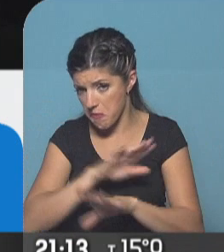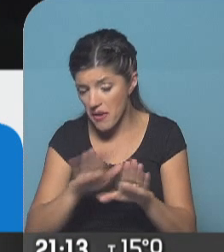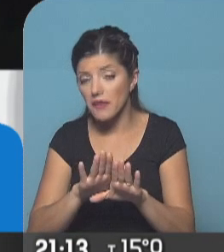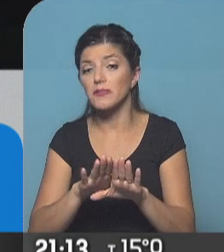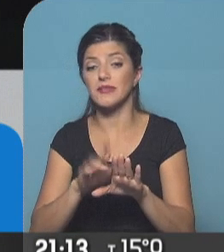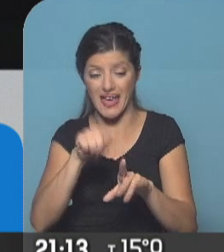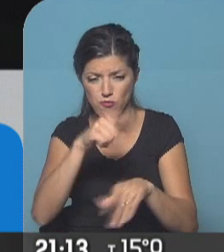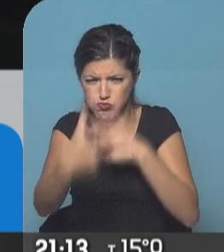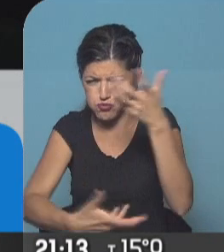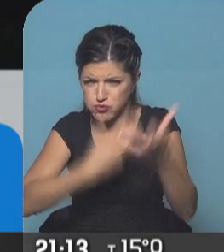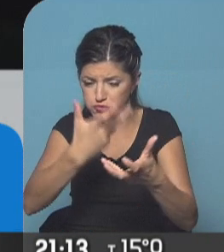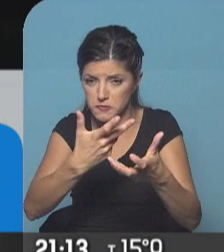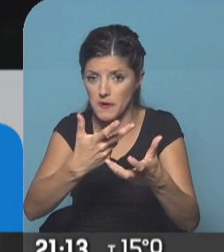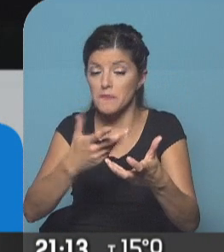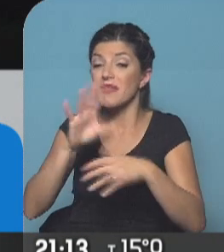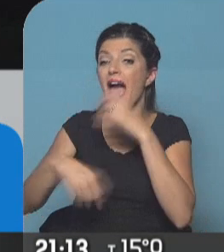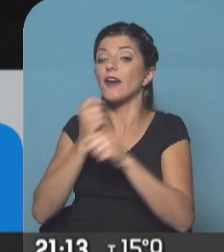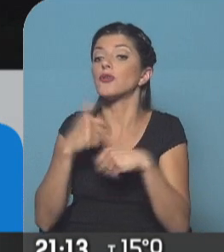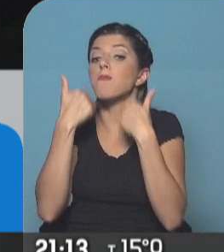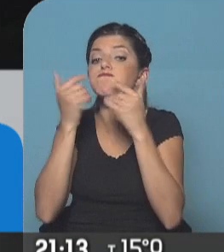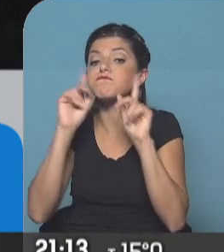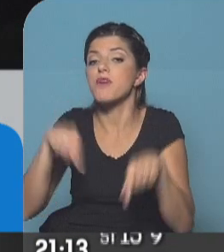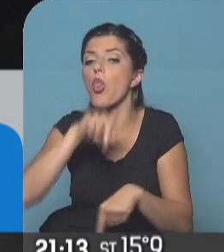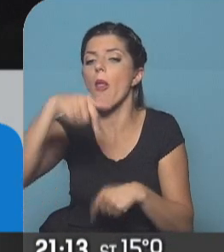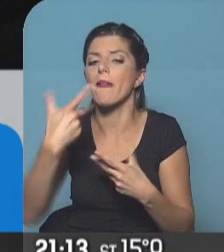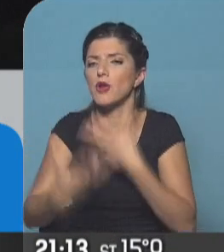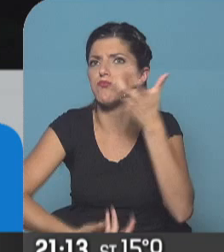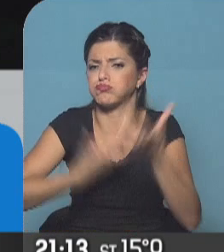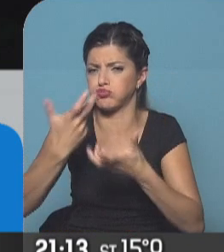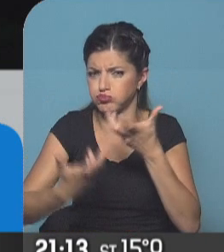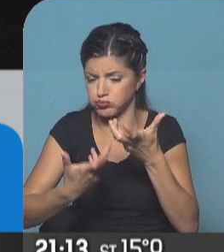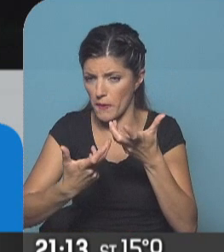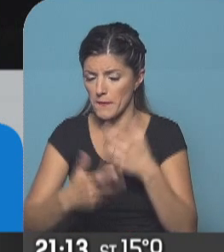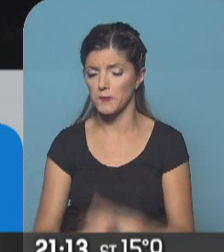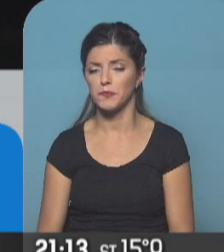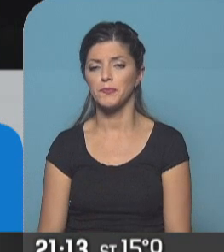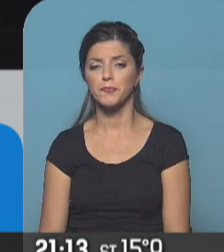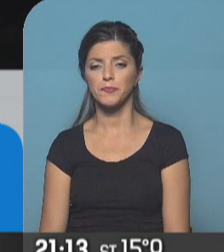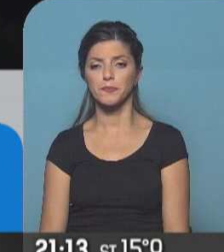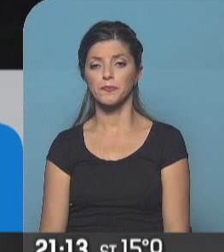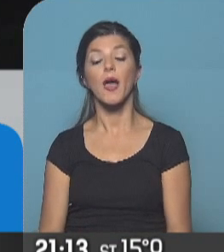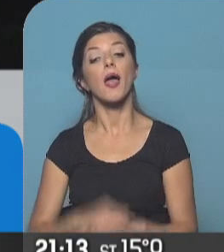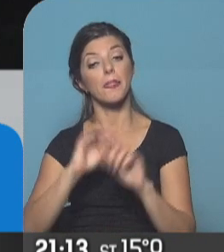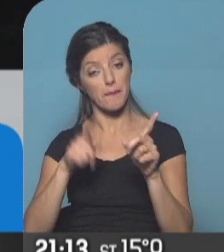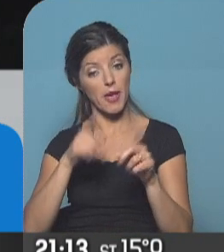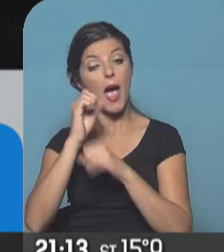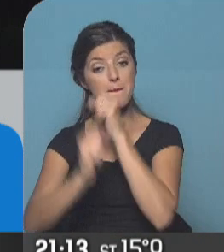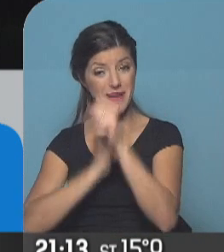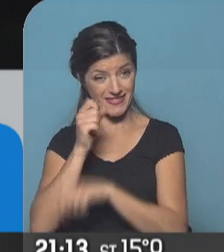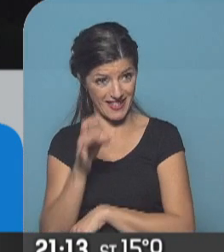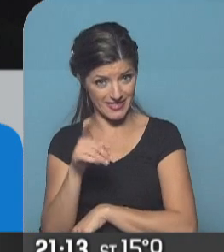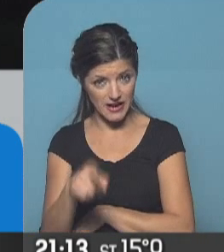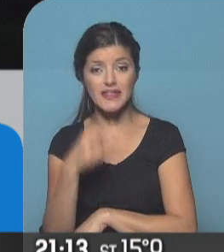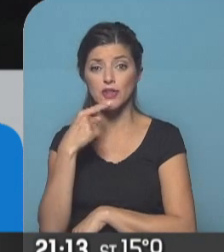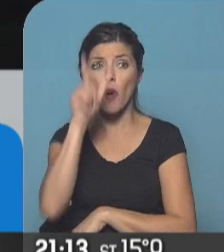desconocen las causas que originaron el siniestro pero también ha informado la empresa que no hay víctimas